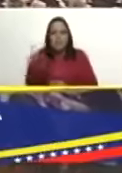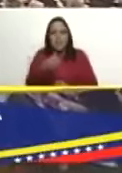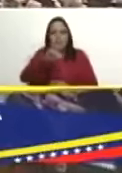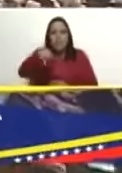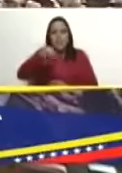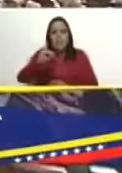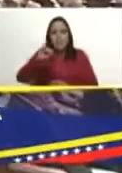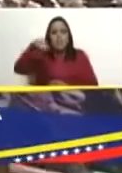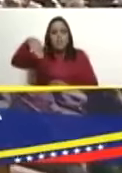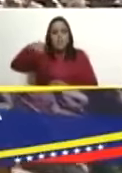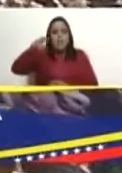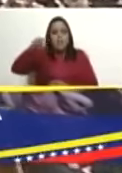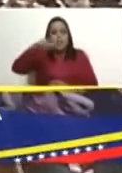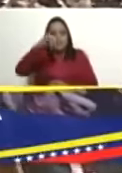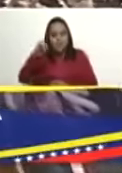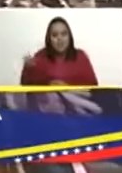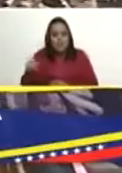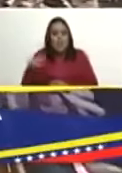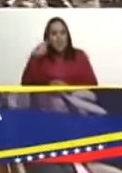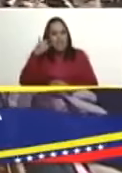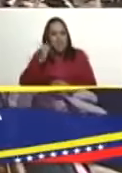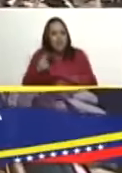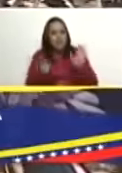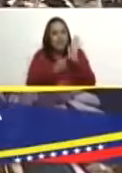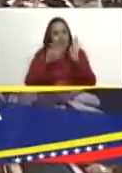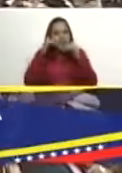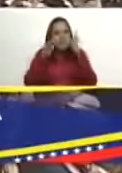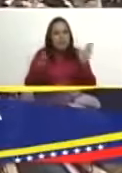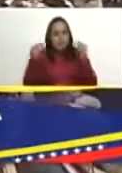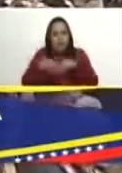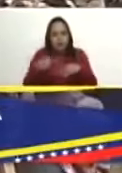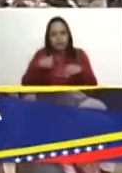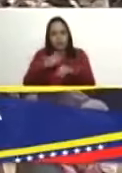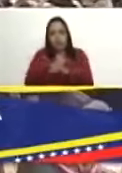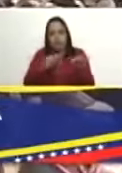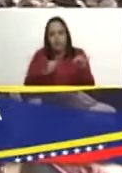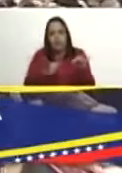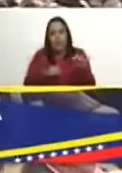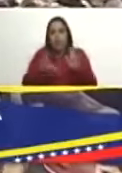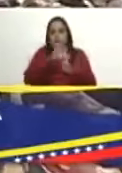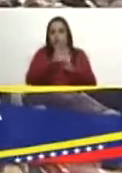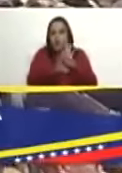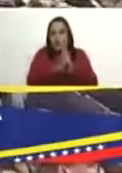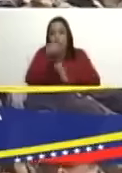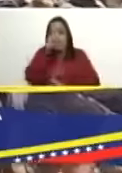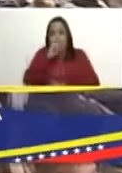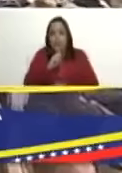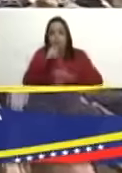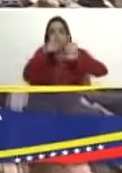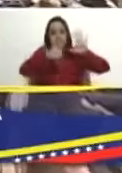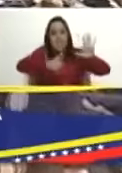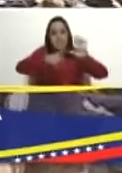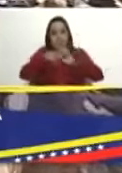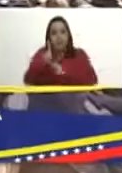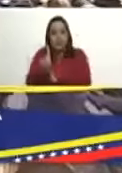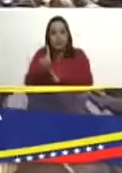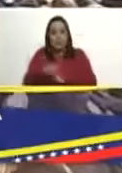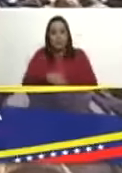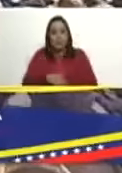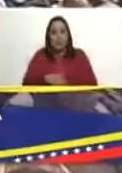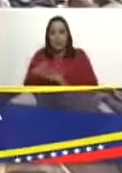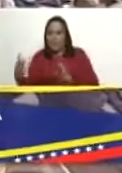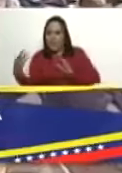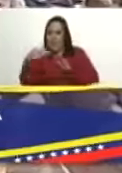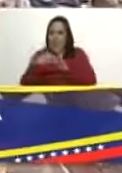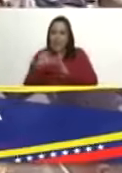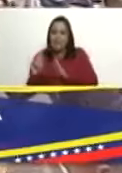lo que voy a terminar. En realidad, en la Constitución del 61 se agrega